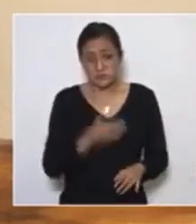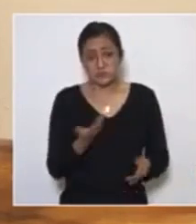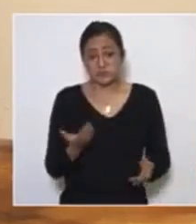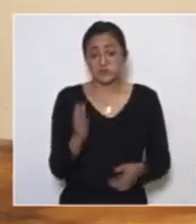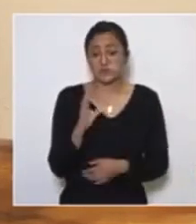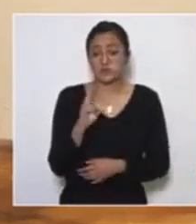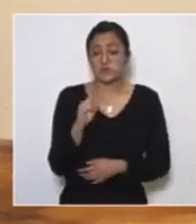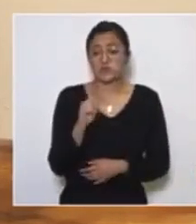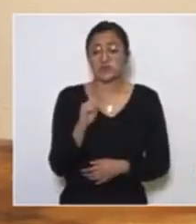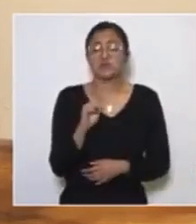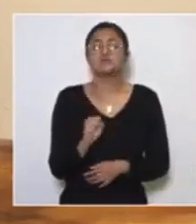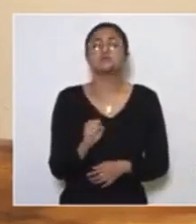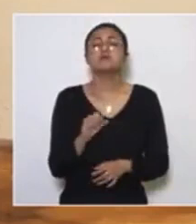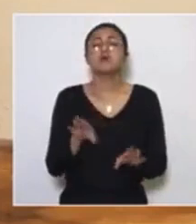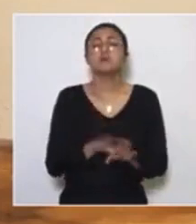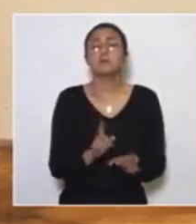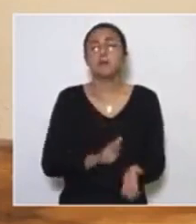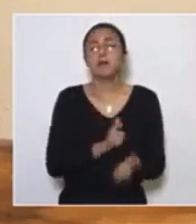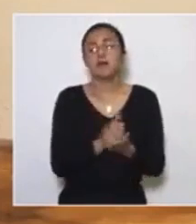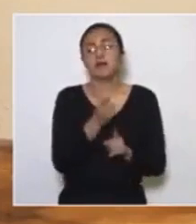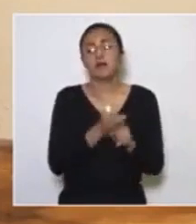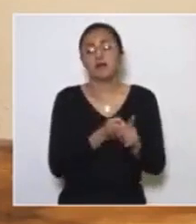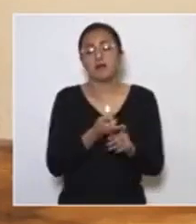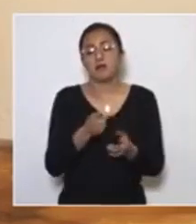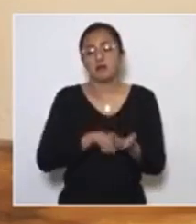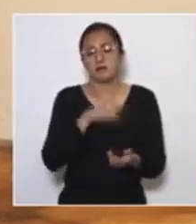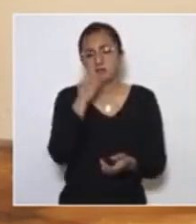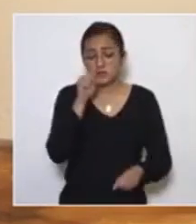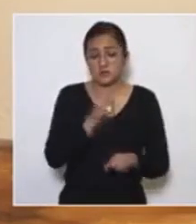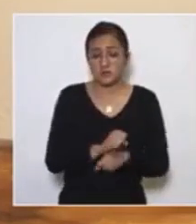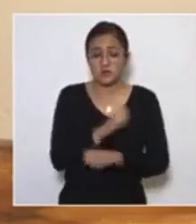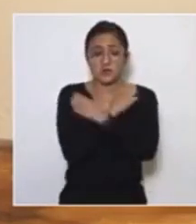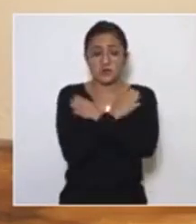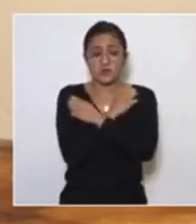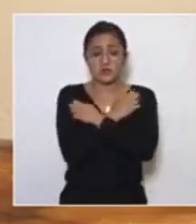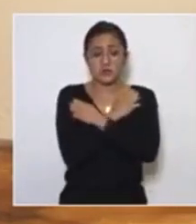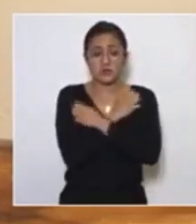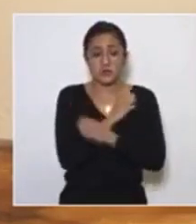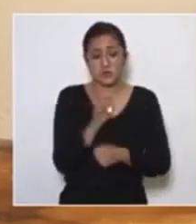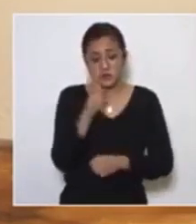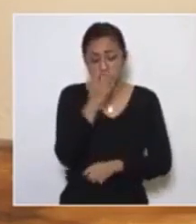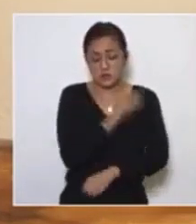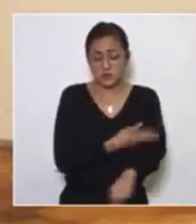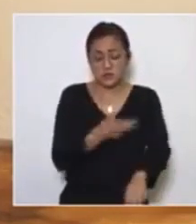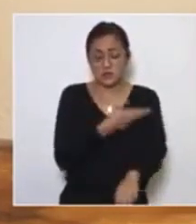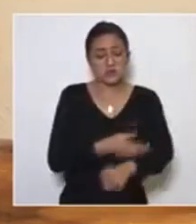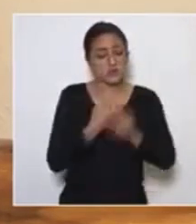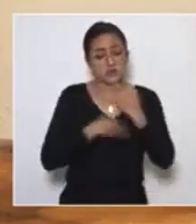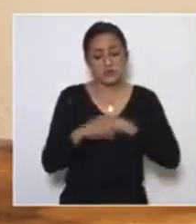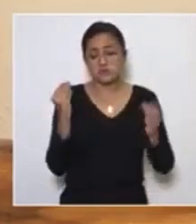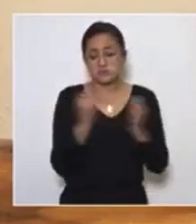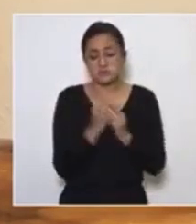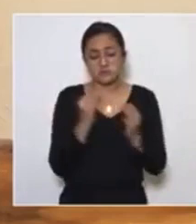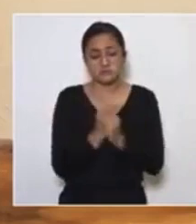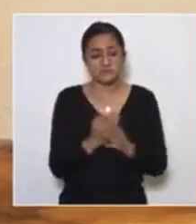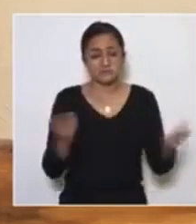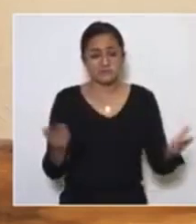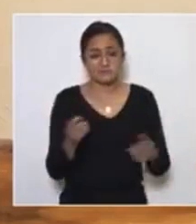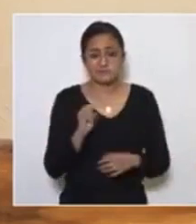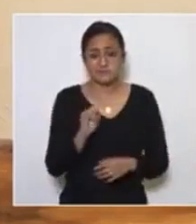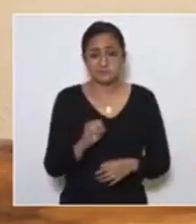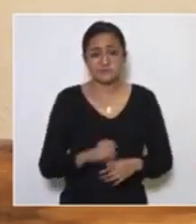de falta de recursos en el día a día de acción de resolver todos los asuntos, ¿sí? Todos los